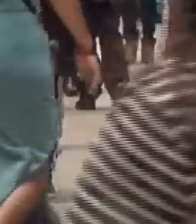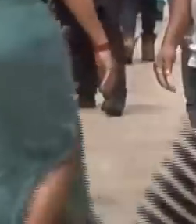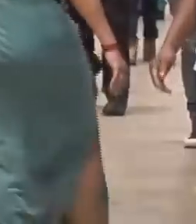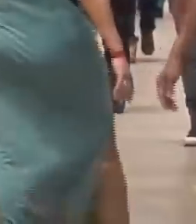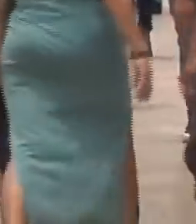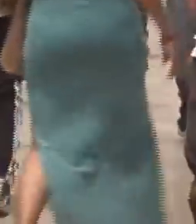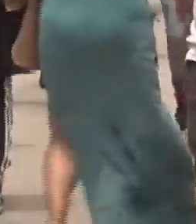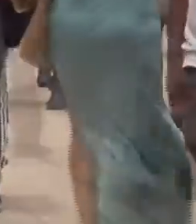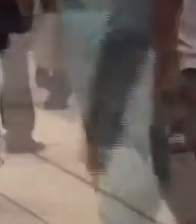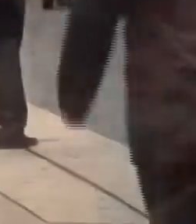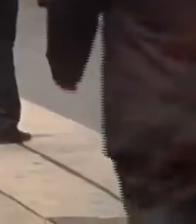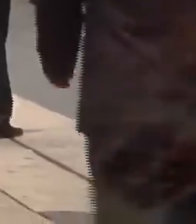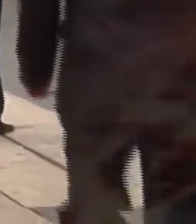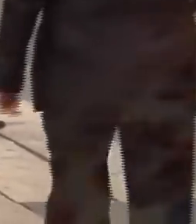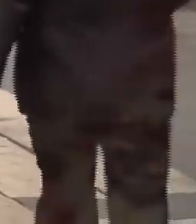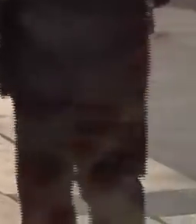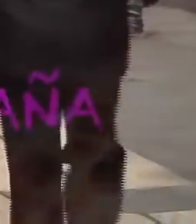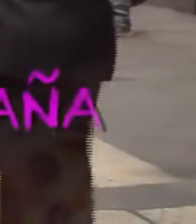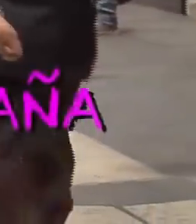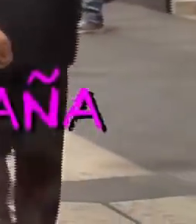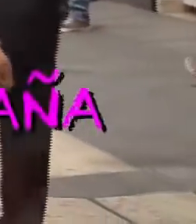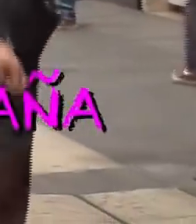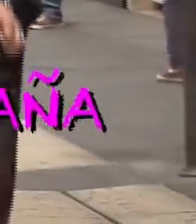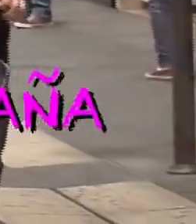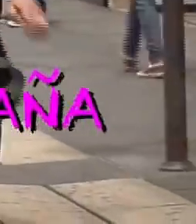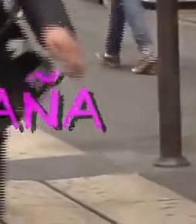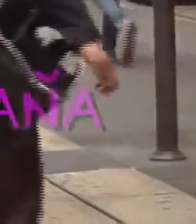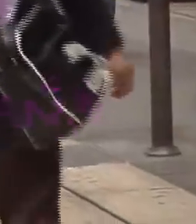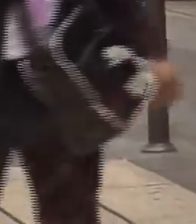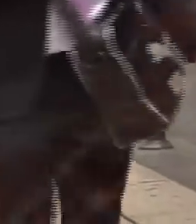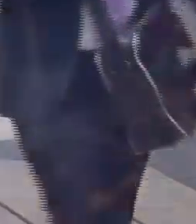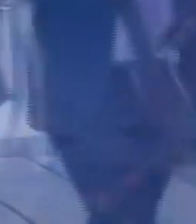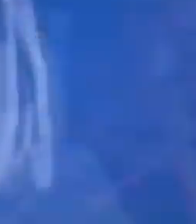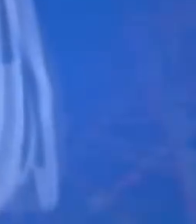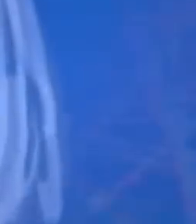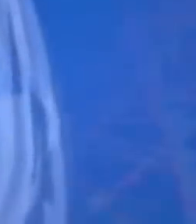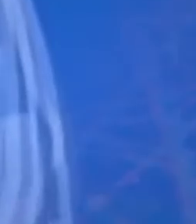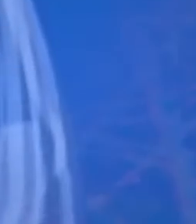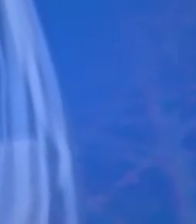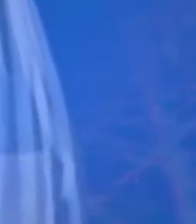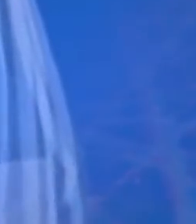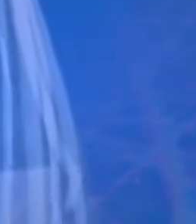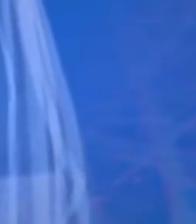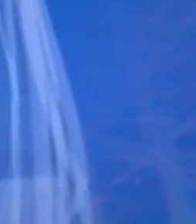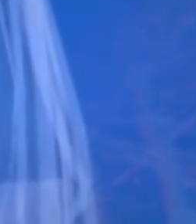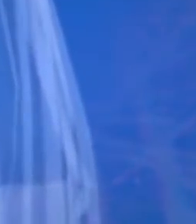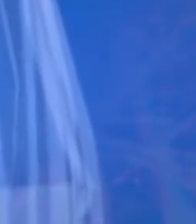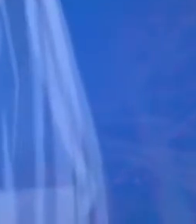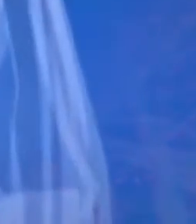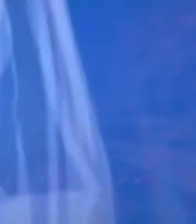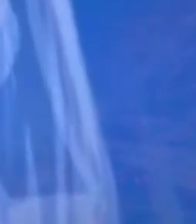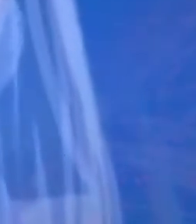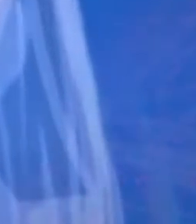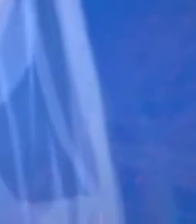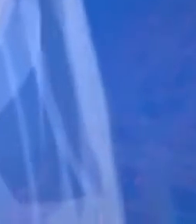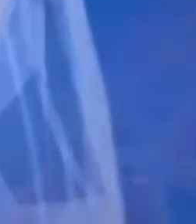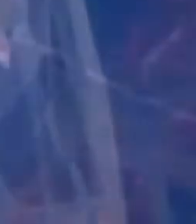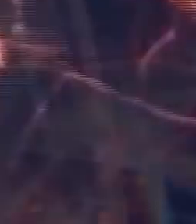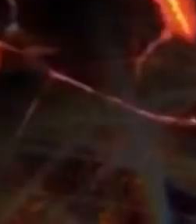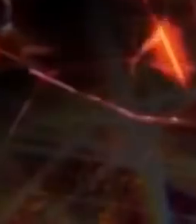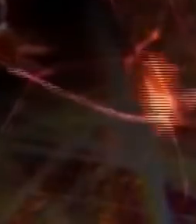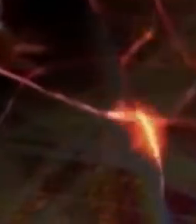Actualmente, 11 de cada 100 personas sufren migraña. Pregunta inesperada. ¿Cuál es el origen de la